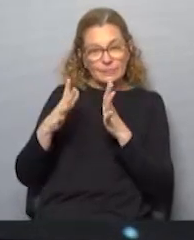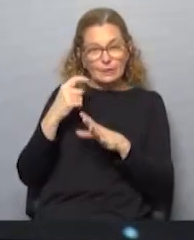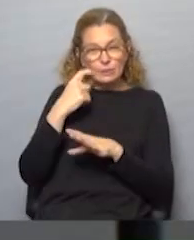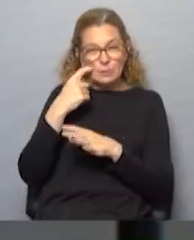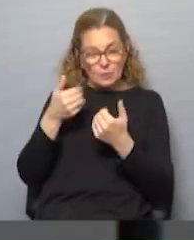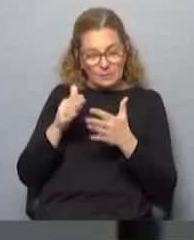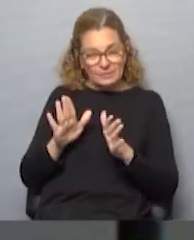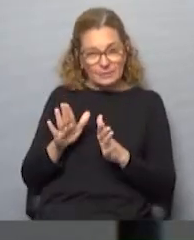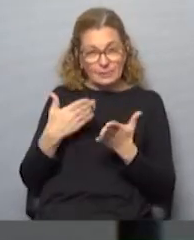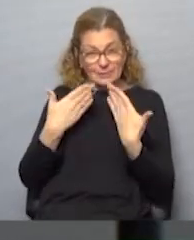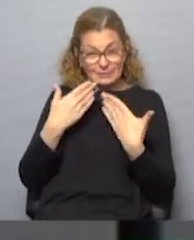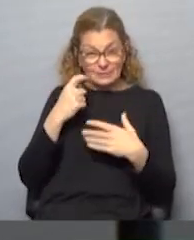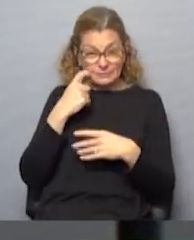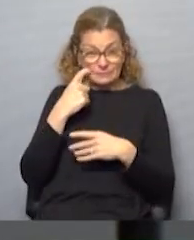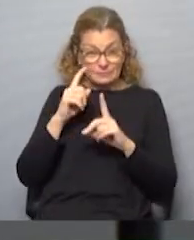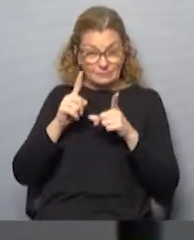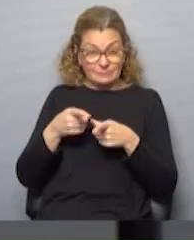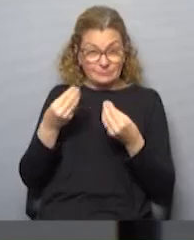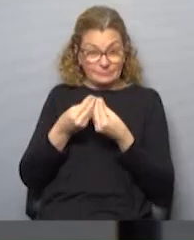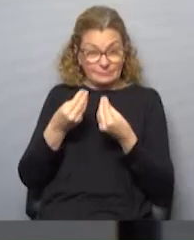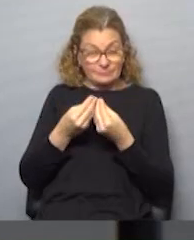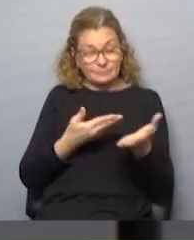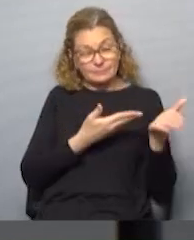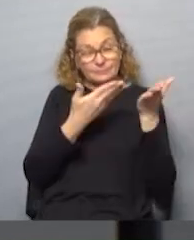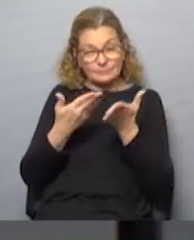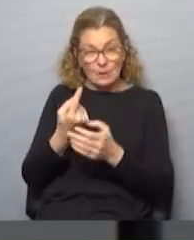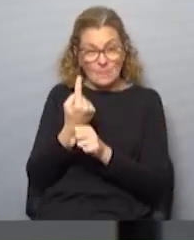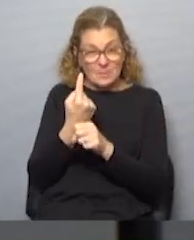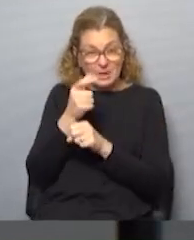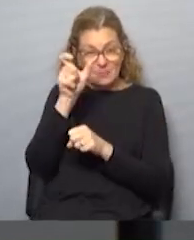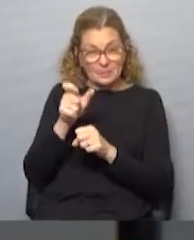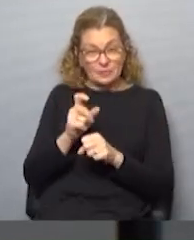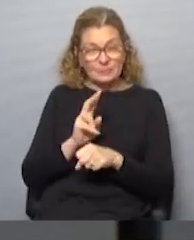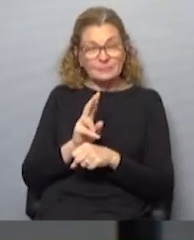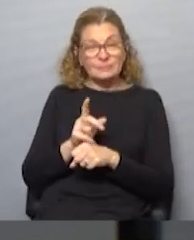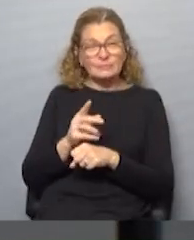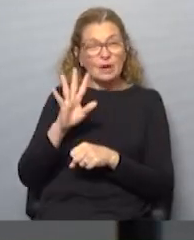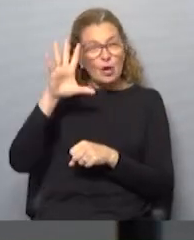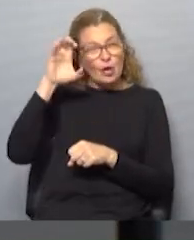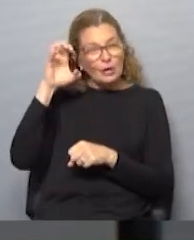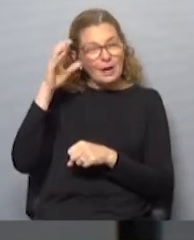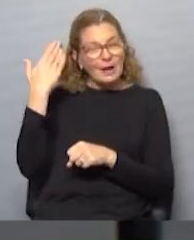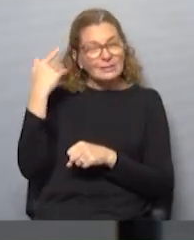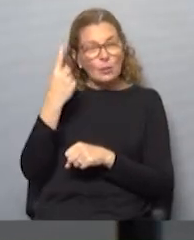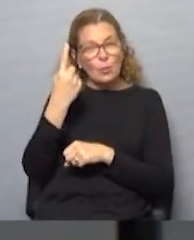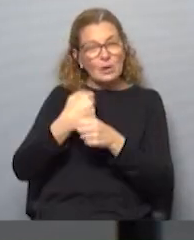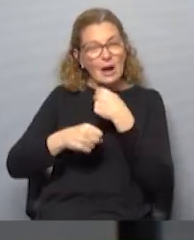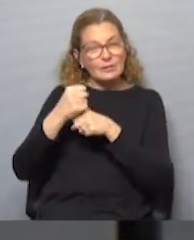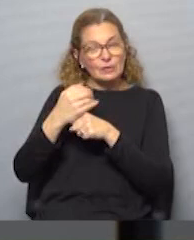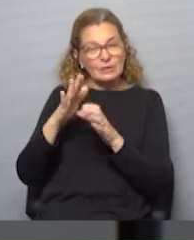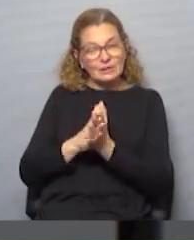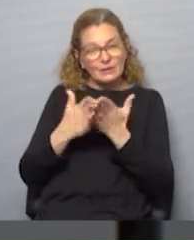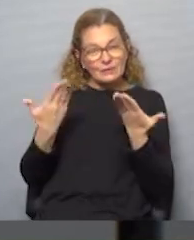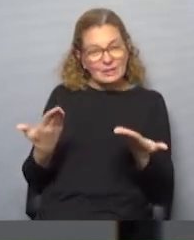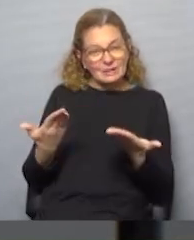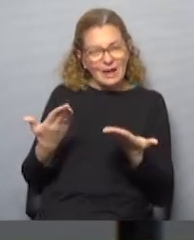arrancamos para hablar de números y también mucho más recibimos a nuestro primer invitado recordarán ustedes que hace un año la revista neicer